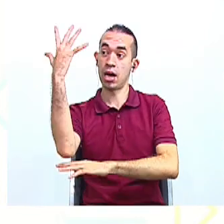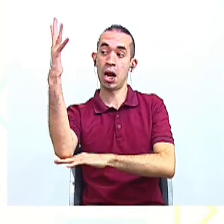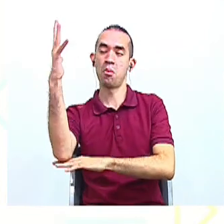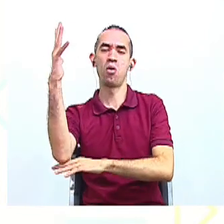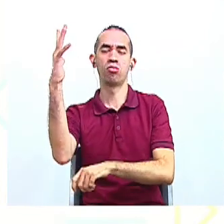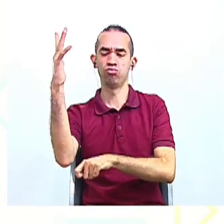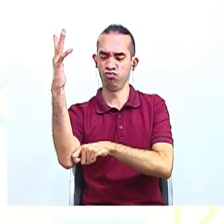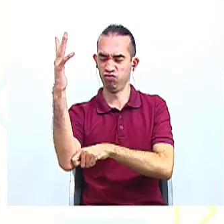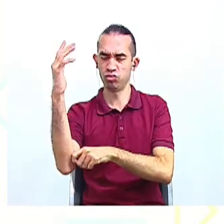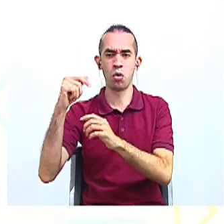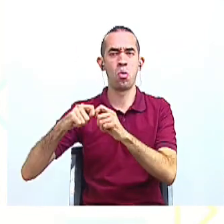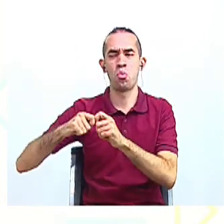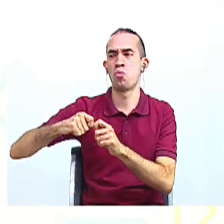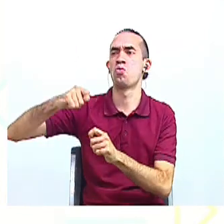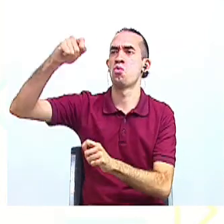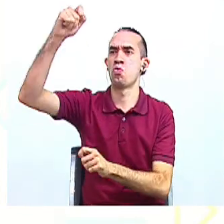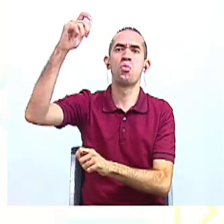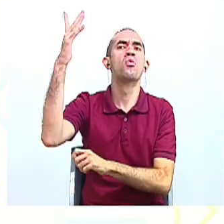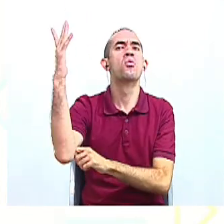árbol